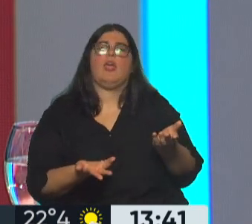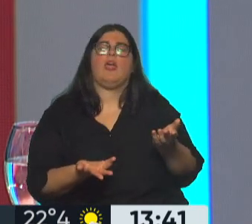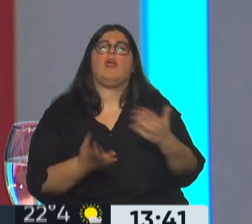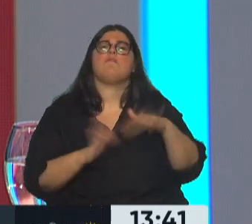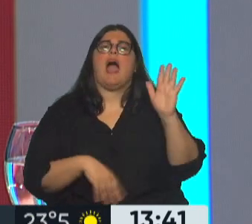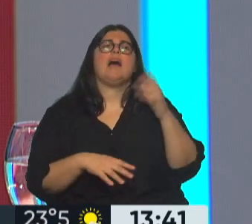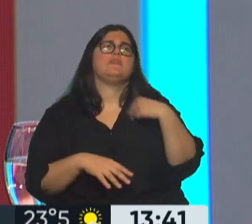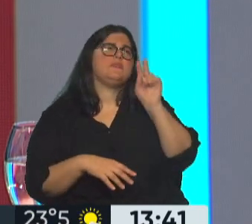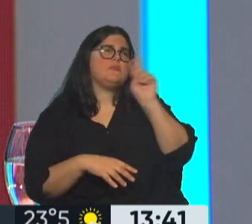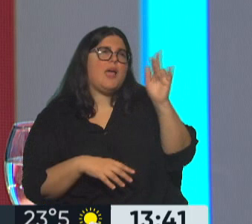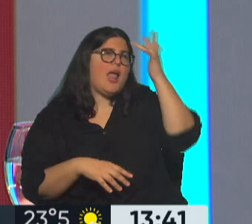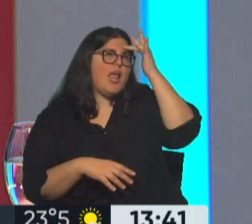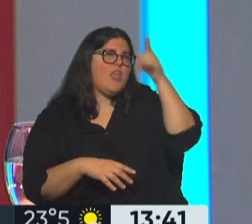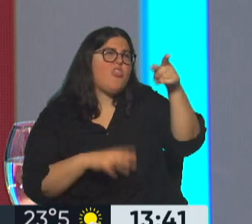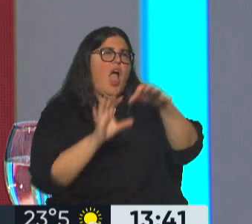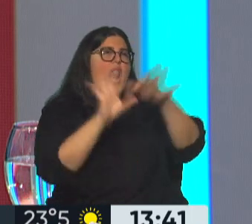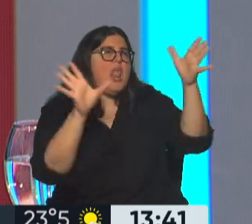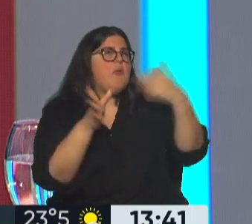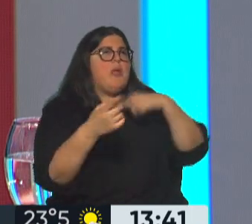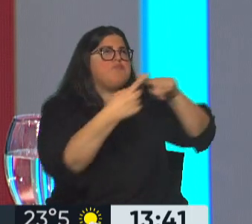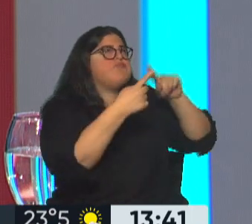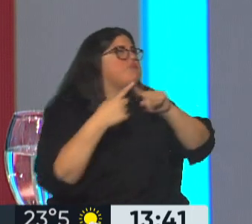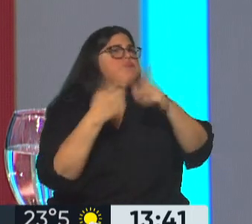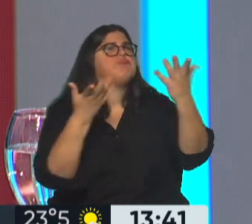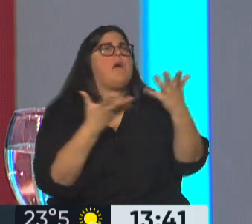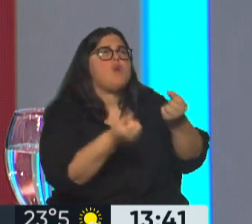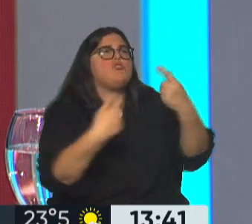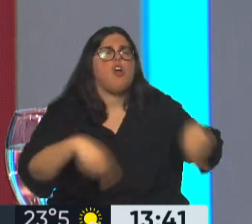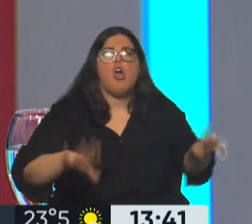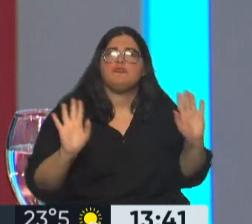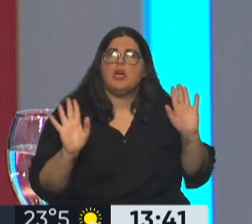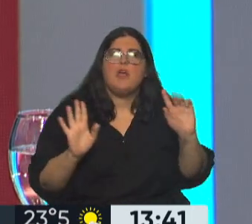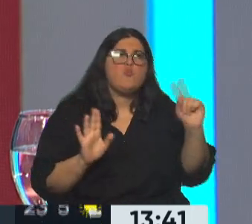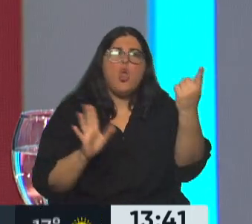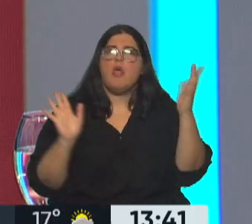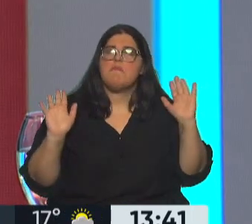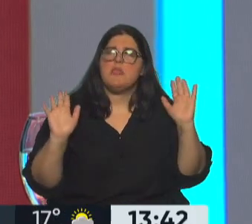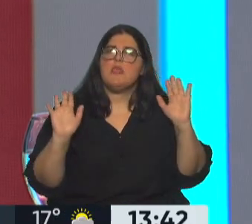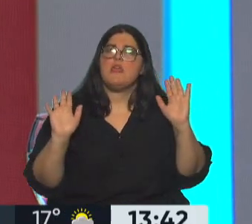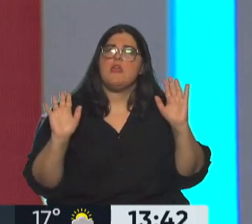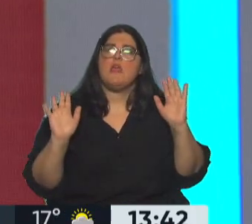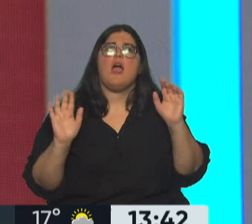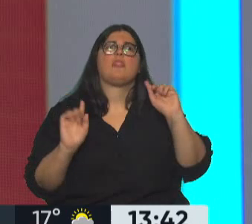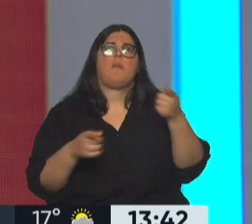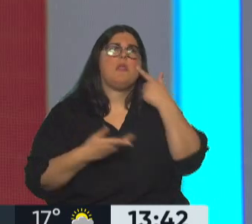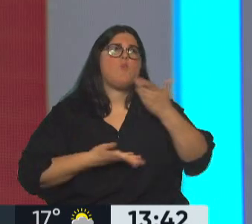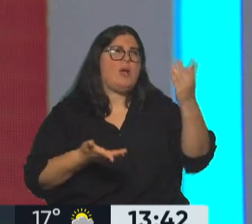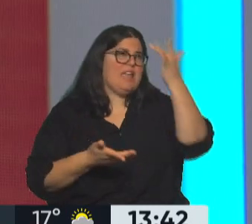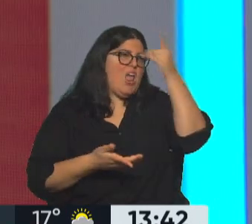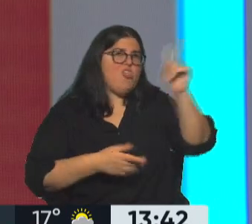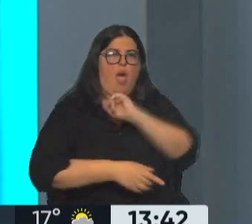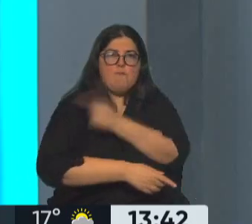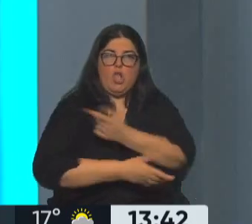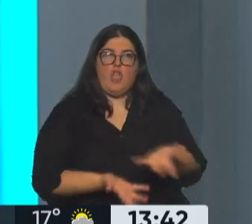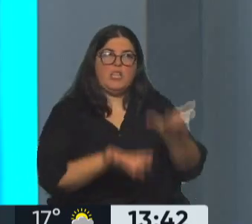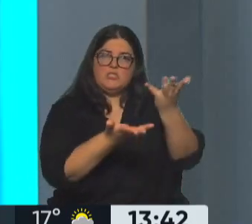muestra en el ámbito geopolítico, geoestratégico, y además mostrándose como una potencia mundial también, ¿no? O sea, que es un poco lo que